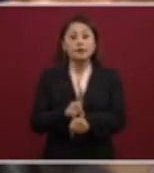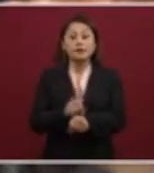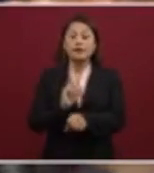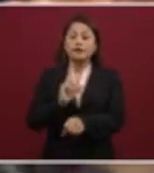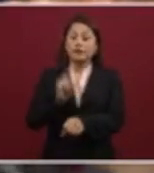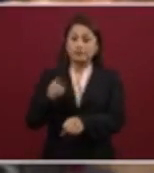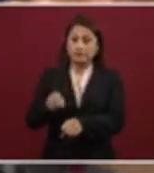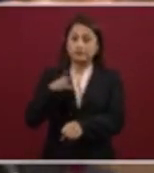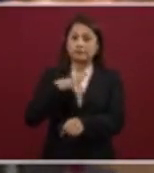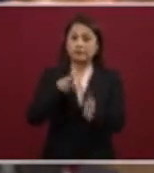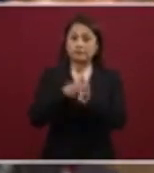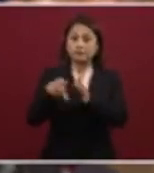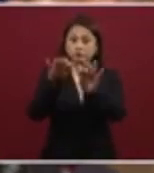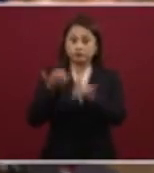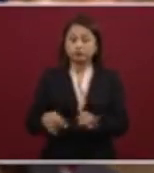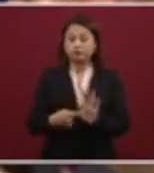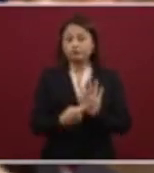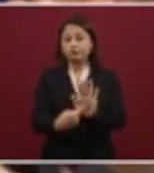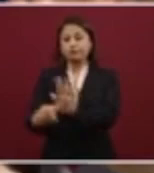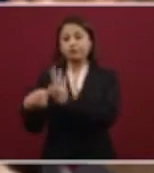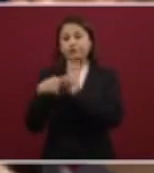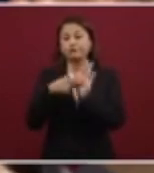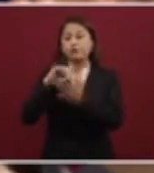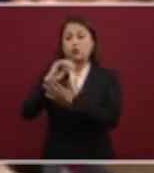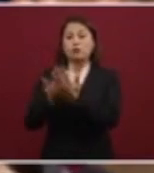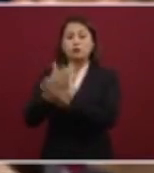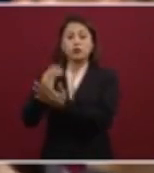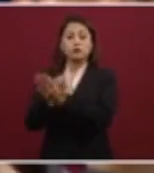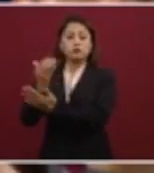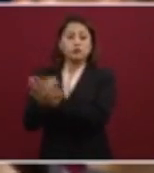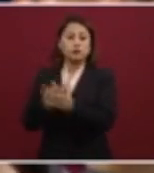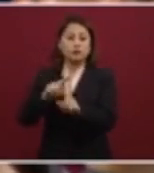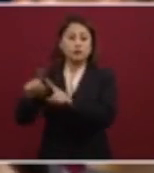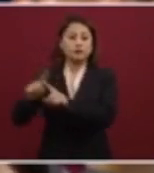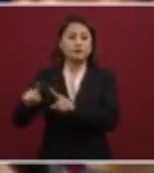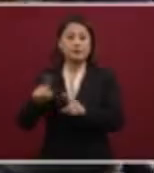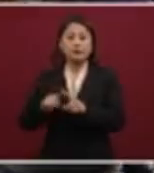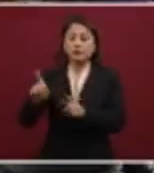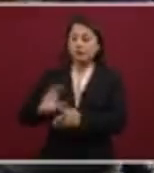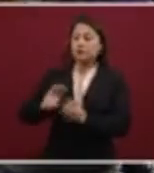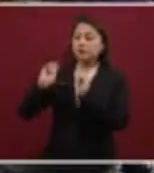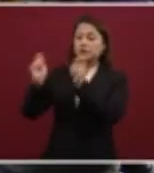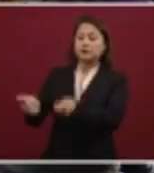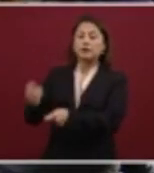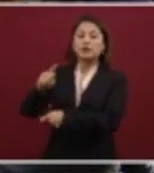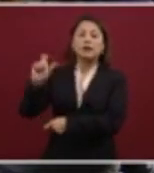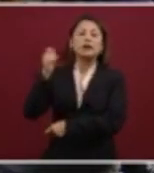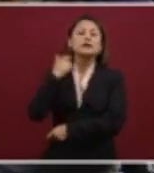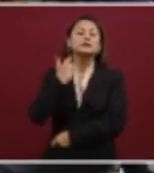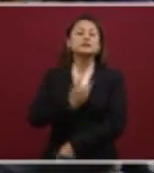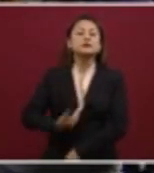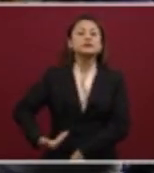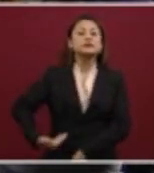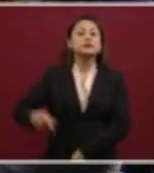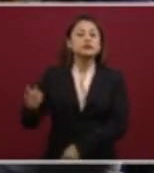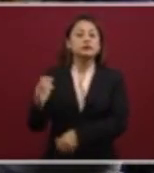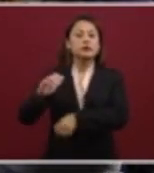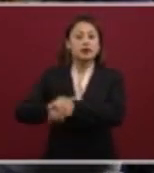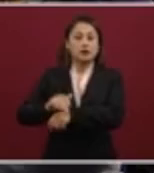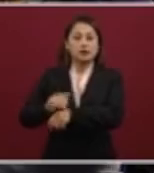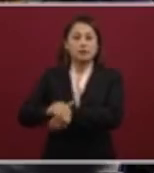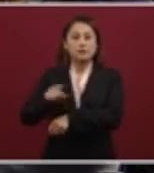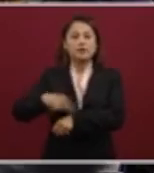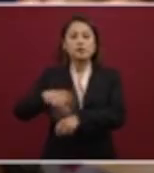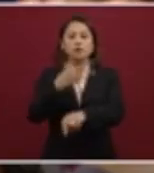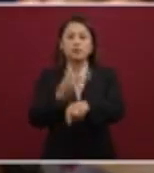Censura detalles de los contratos asignados directamente al amigo del expresidente para remodelar las cabañas